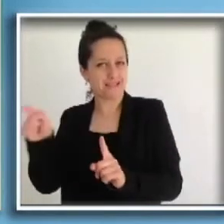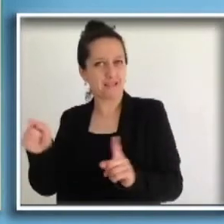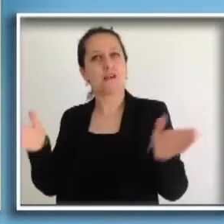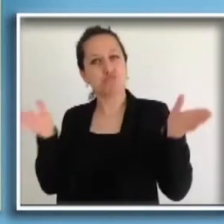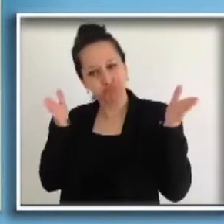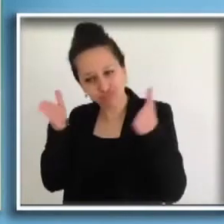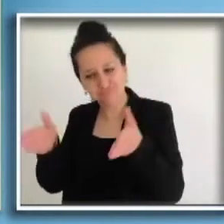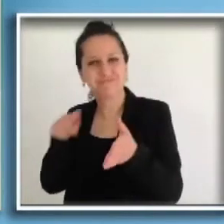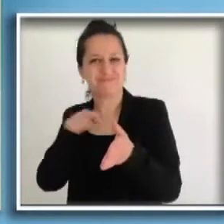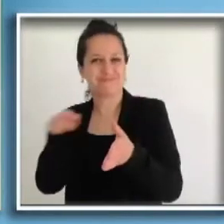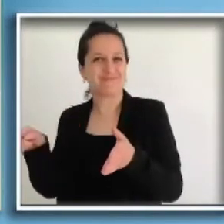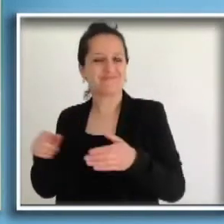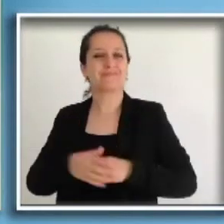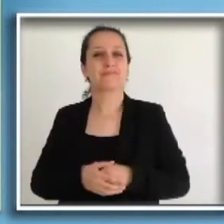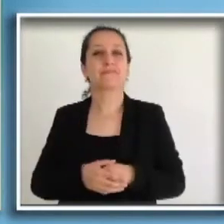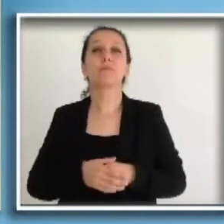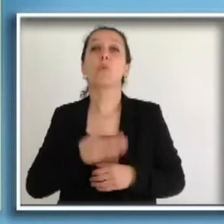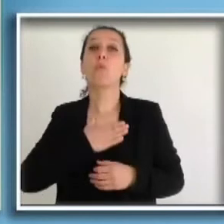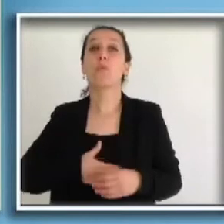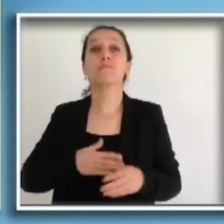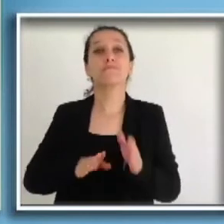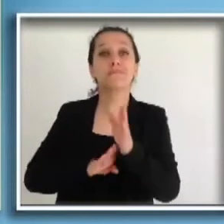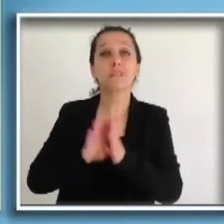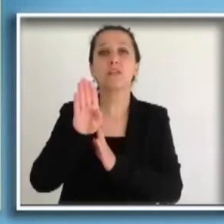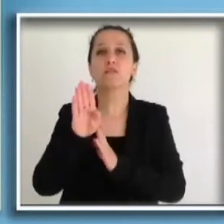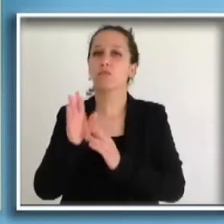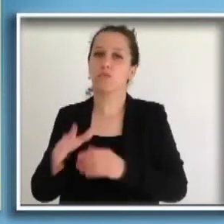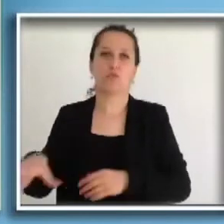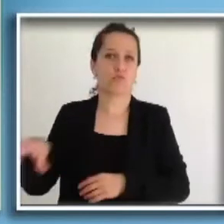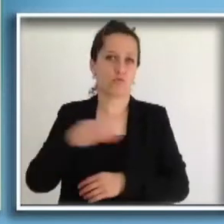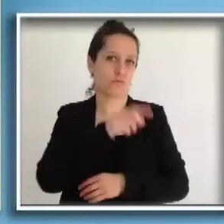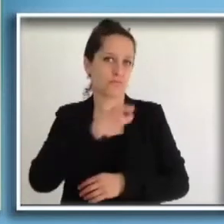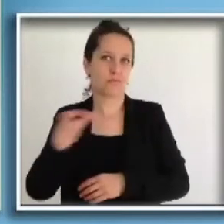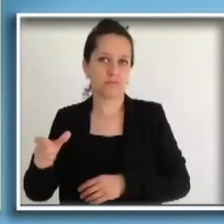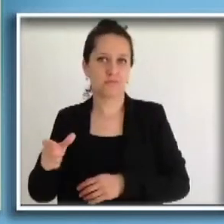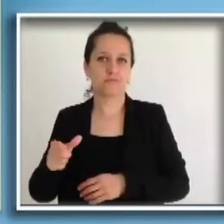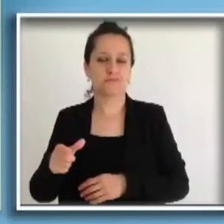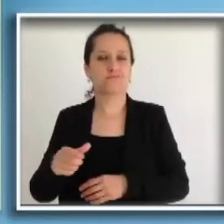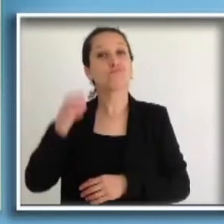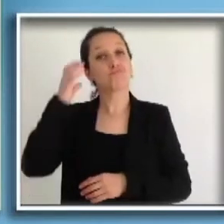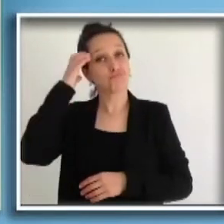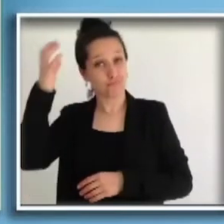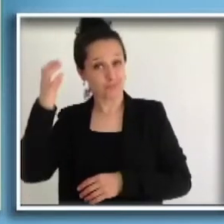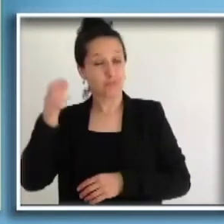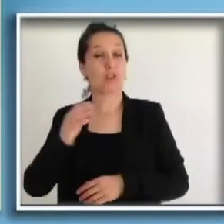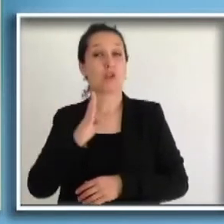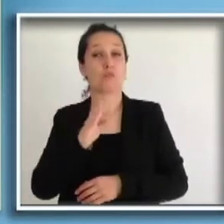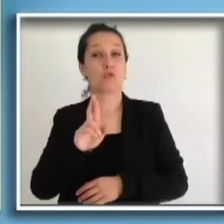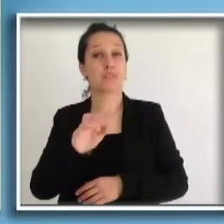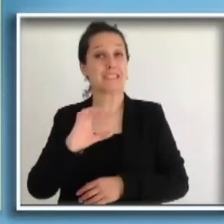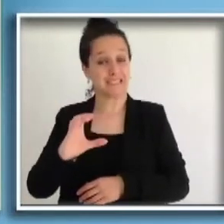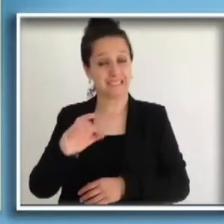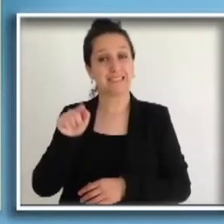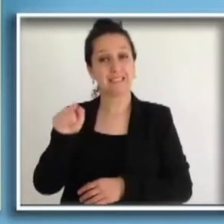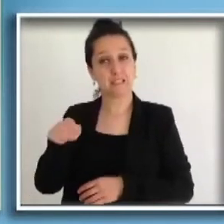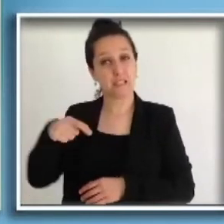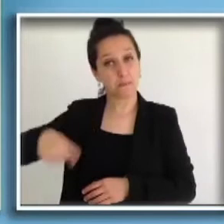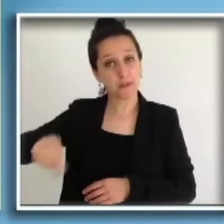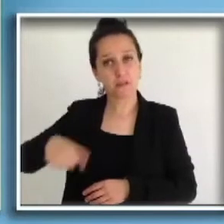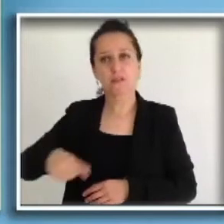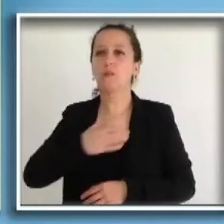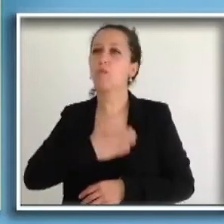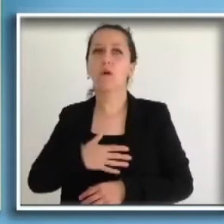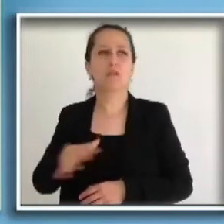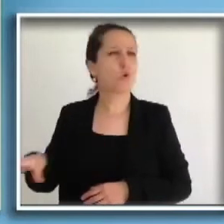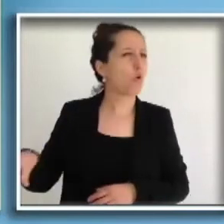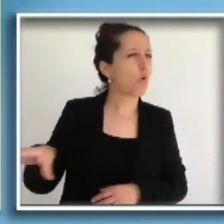Es que le llegue a todas y todos Ese es el empeño que ayudaba al gobierno del presidente Gabriel borich queremos que todas y todos tengan